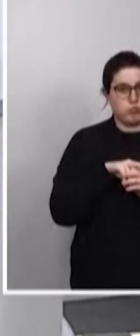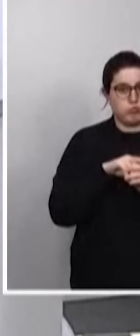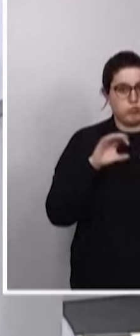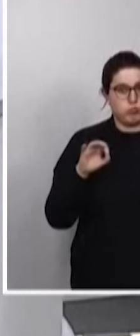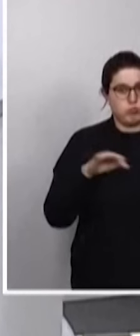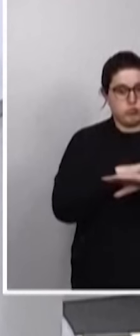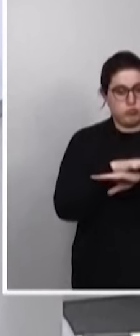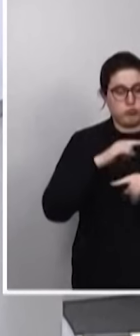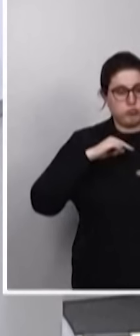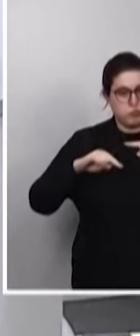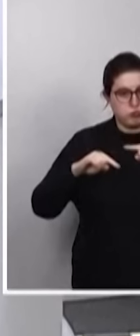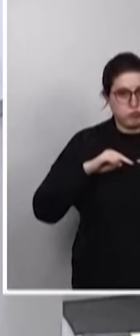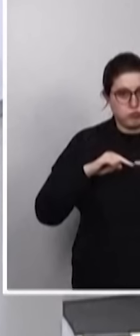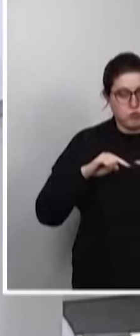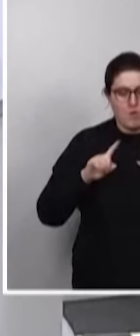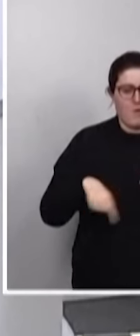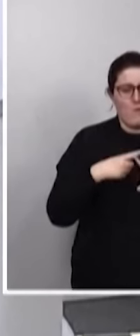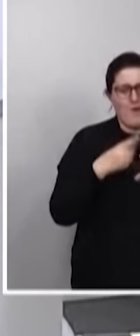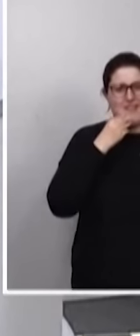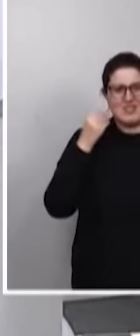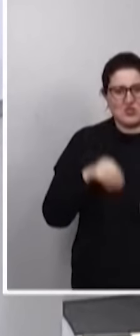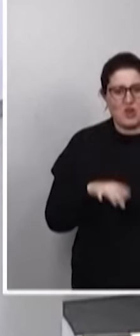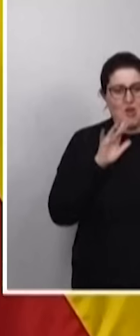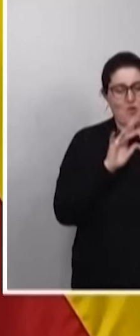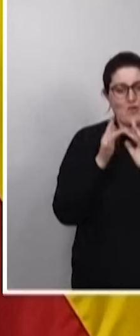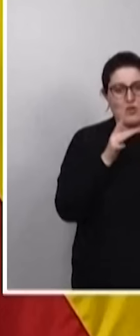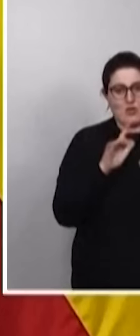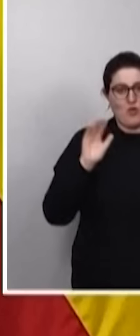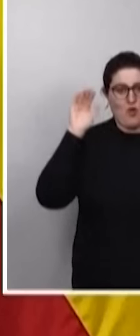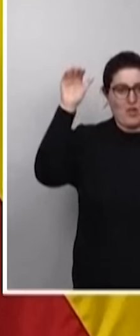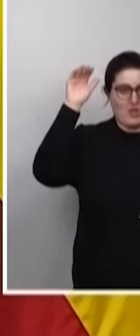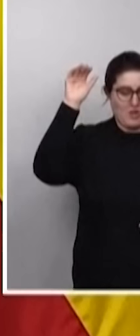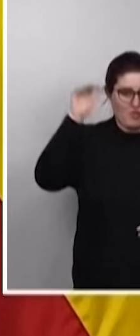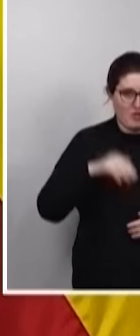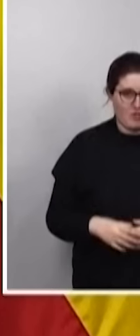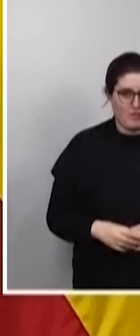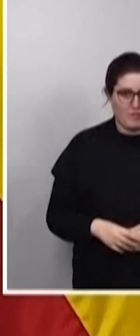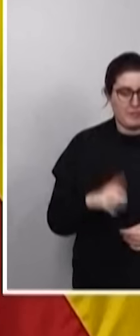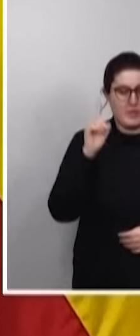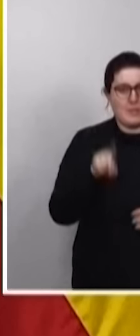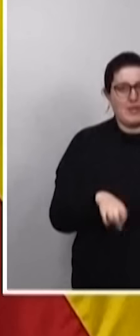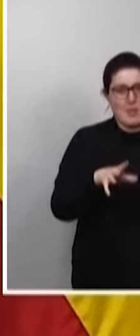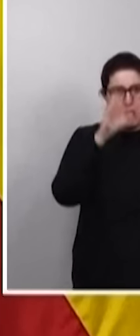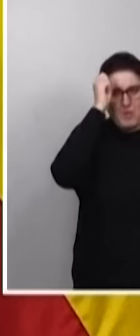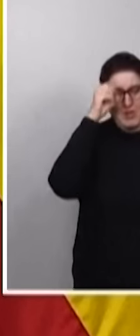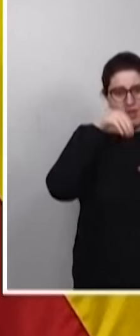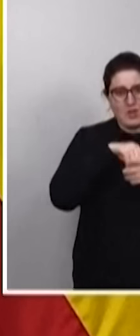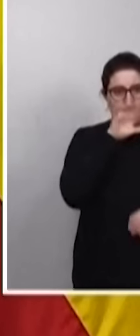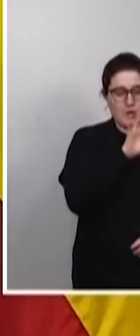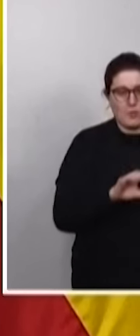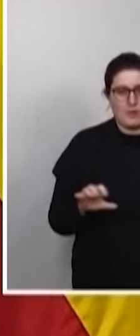este gobierno, sino único en la historia de las relaciones internacionales y de las relaciones diplomáticas entre países.